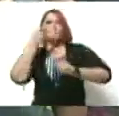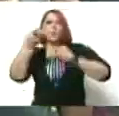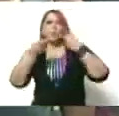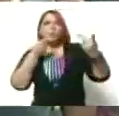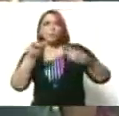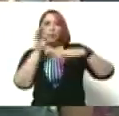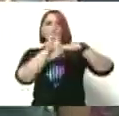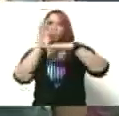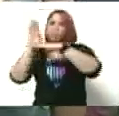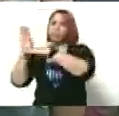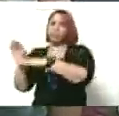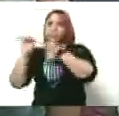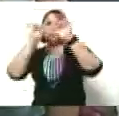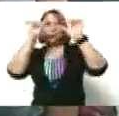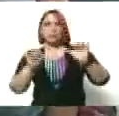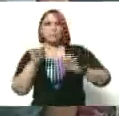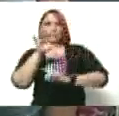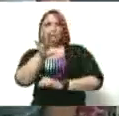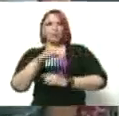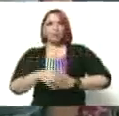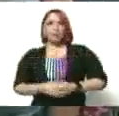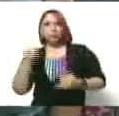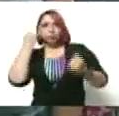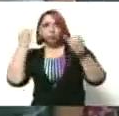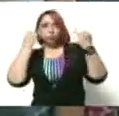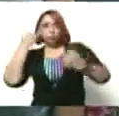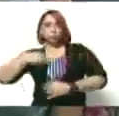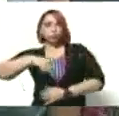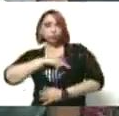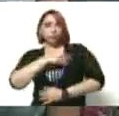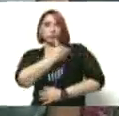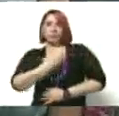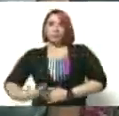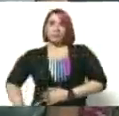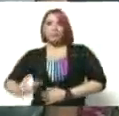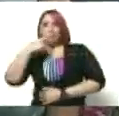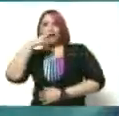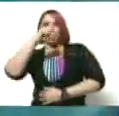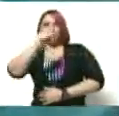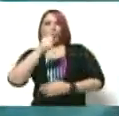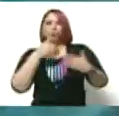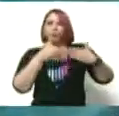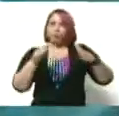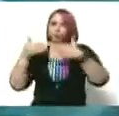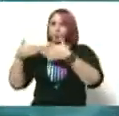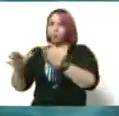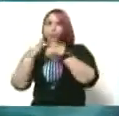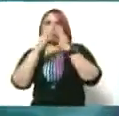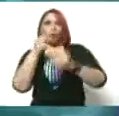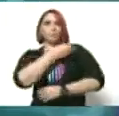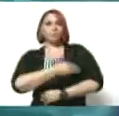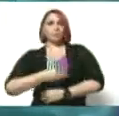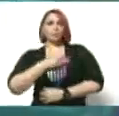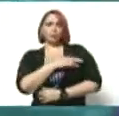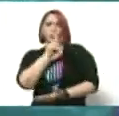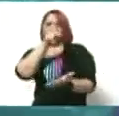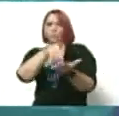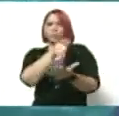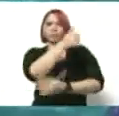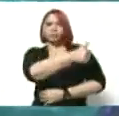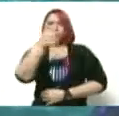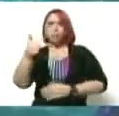protección del sistema patria que ha ideado nuestro presidente nicolás maduro para garantizar que todas las misiones lleguen a cada hogar